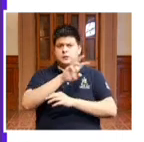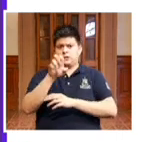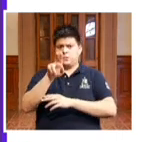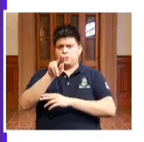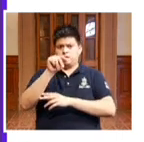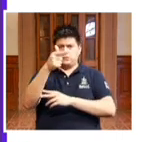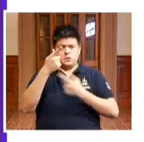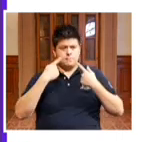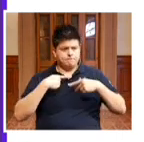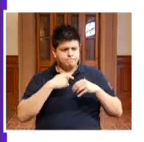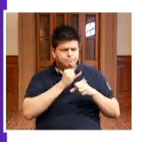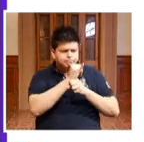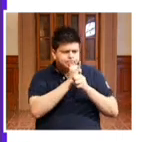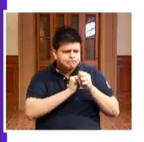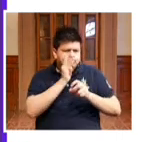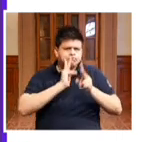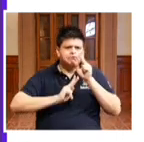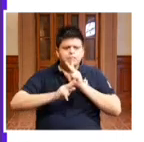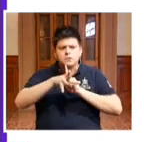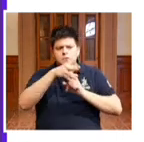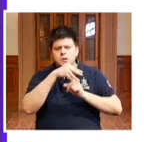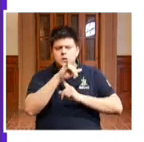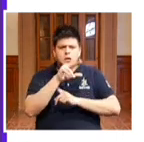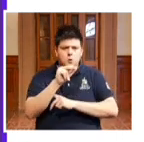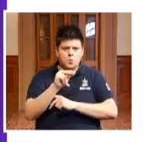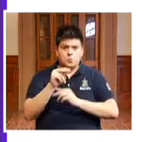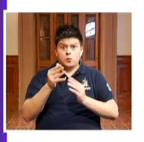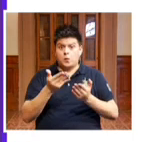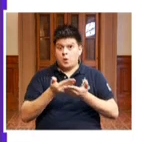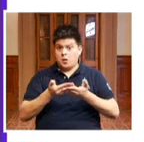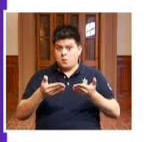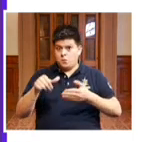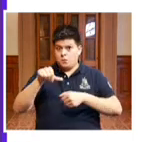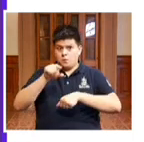258.387 personas. Estamos sumando el día de hoy